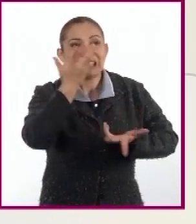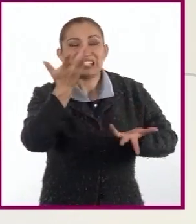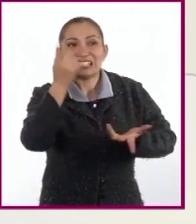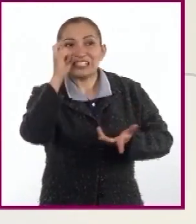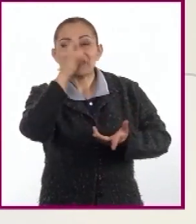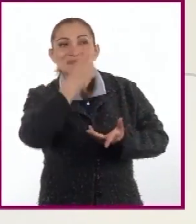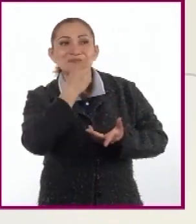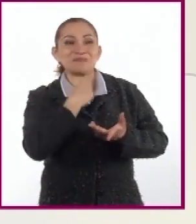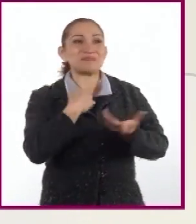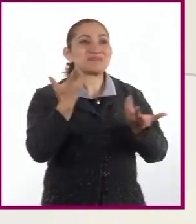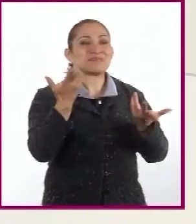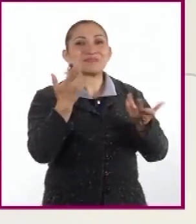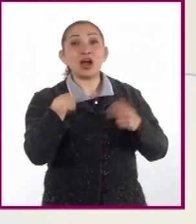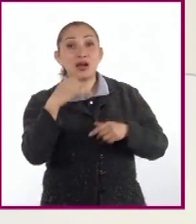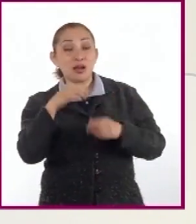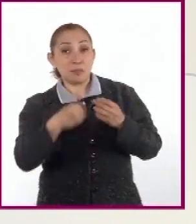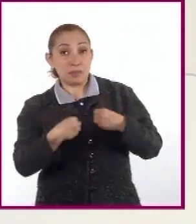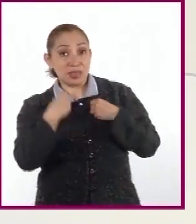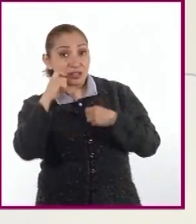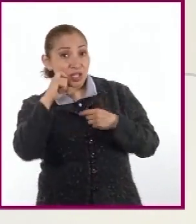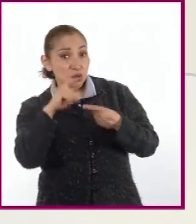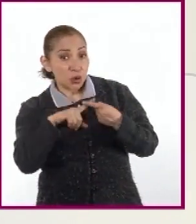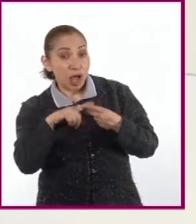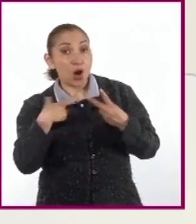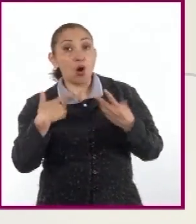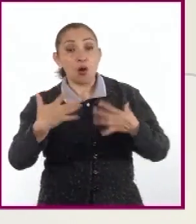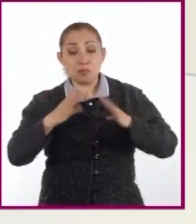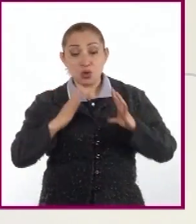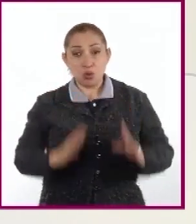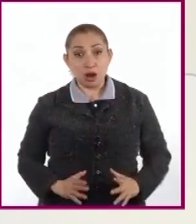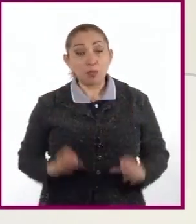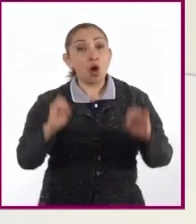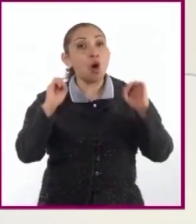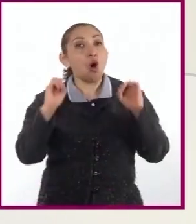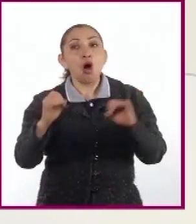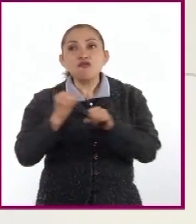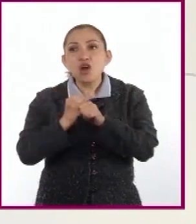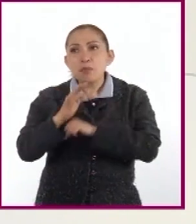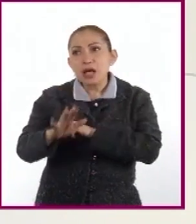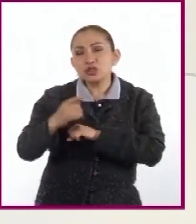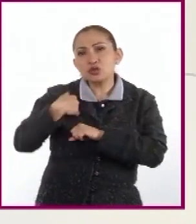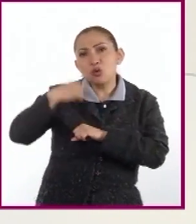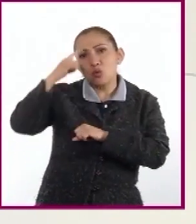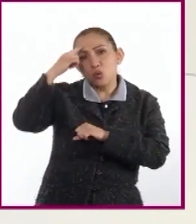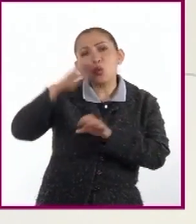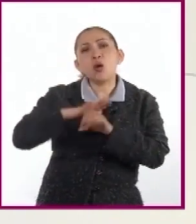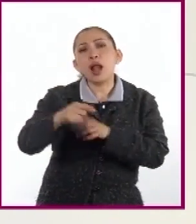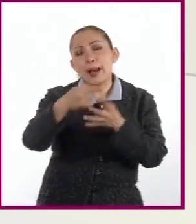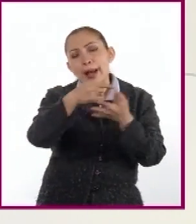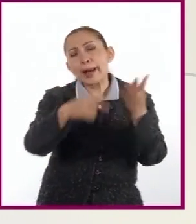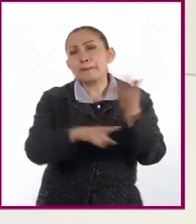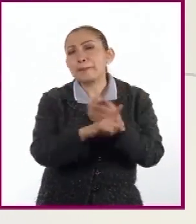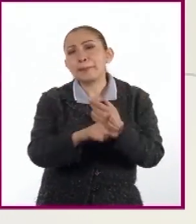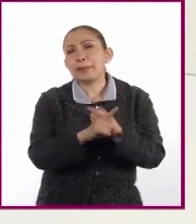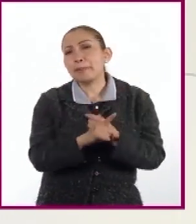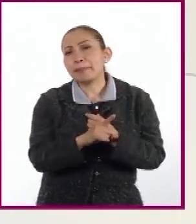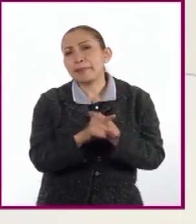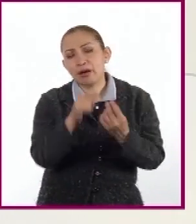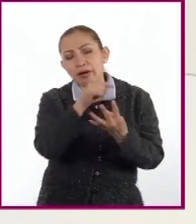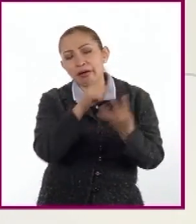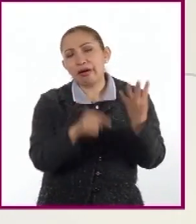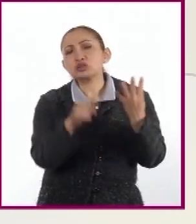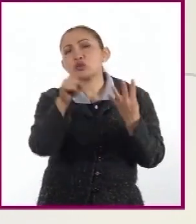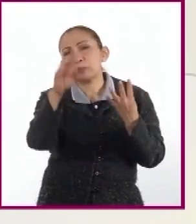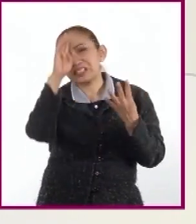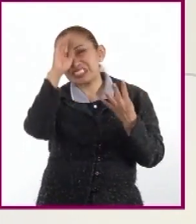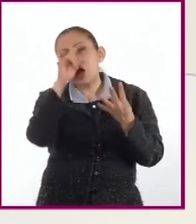para elegir sobre la vida sexual, física, de acceso a la información, de pensamiento? Piensen 2 o 3 desafíos o